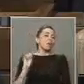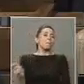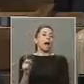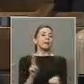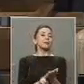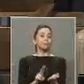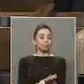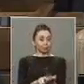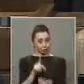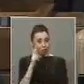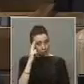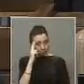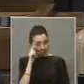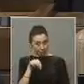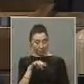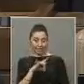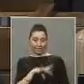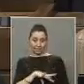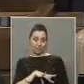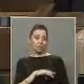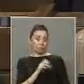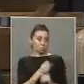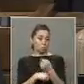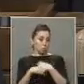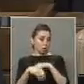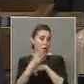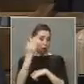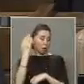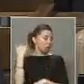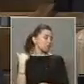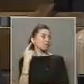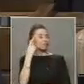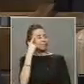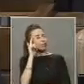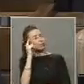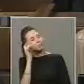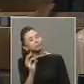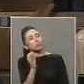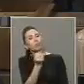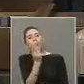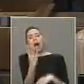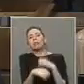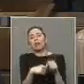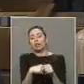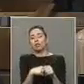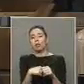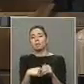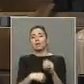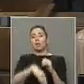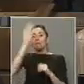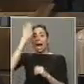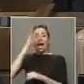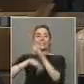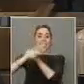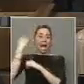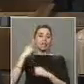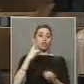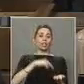Y recordemos que Chile, hace ya varios años, no recuerdo con exactitud, pero más años que este convenio,